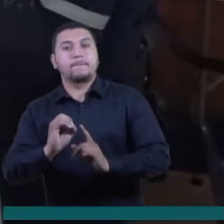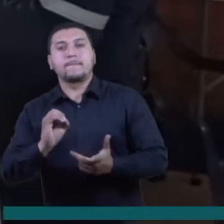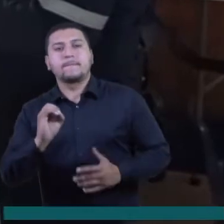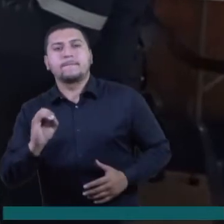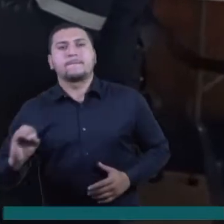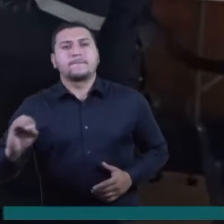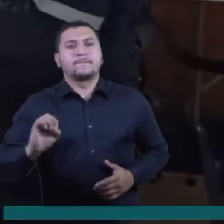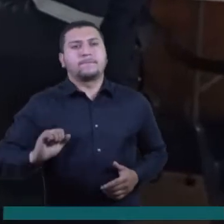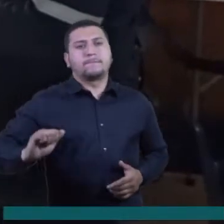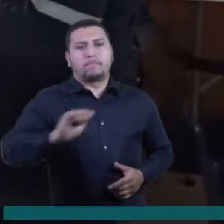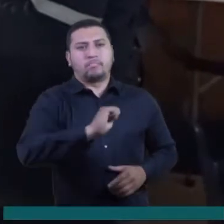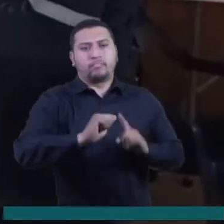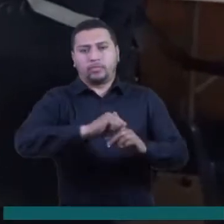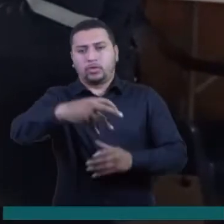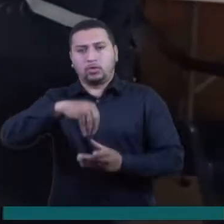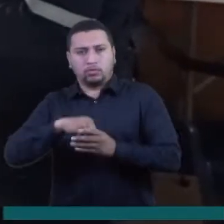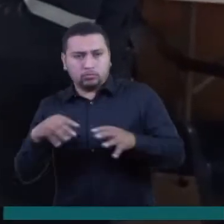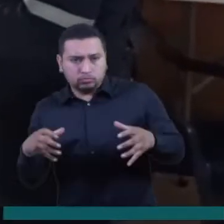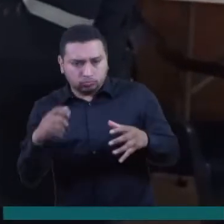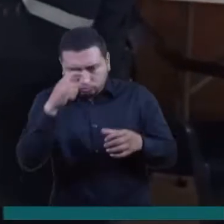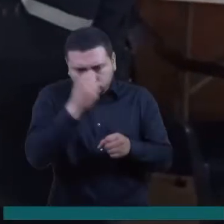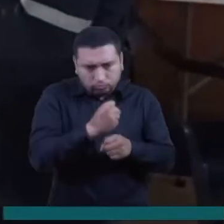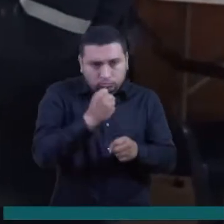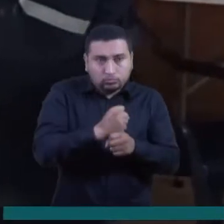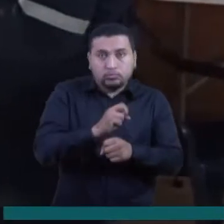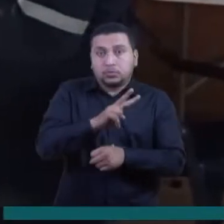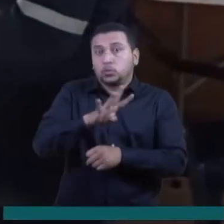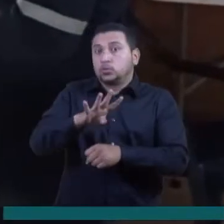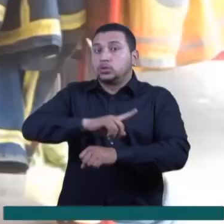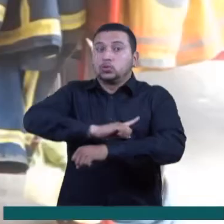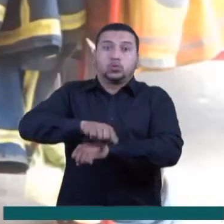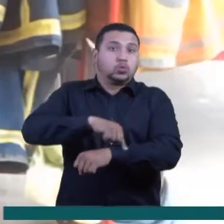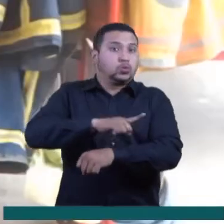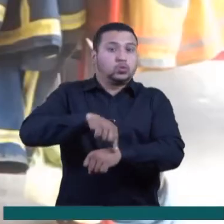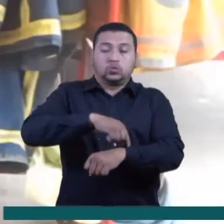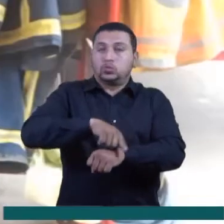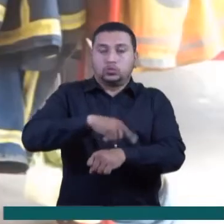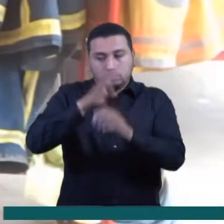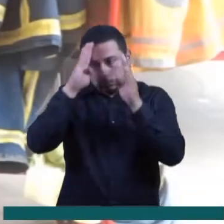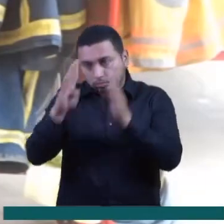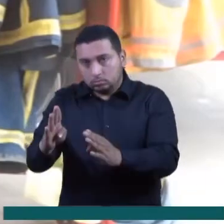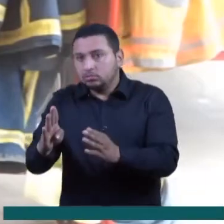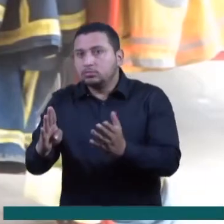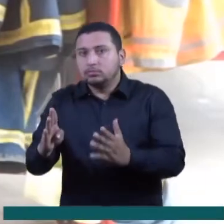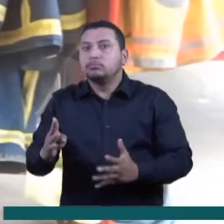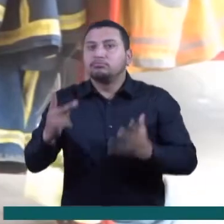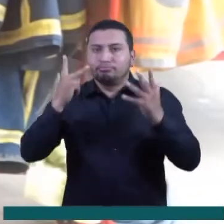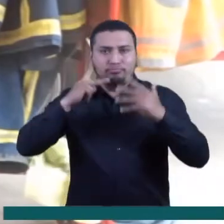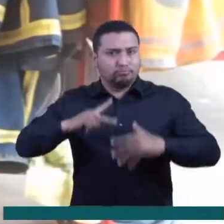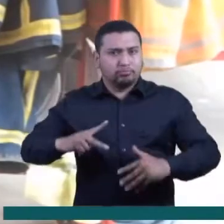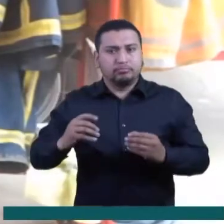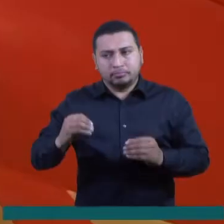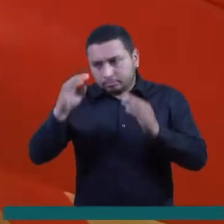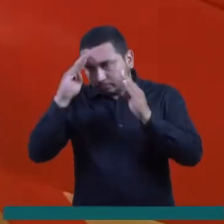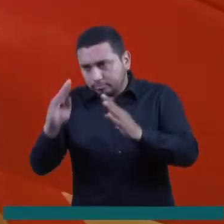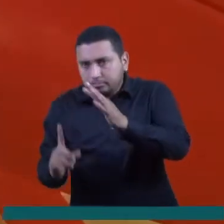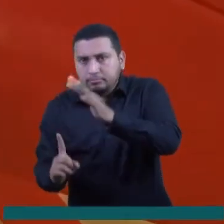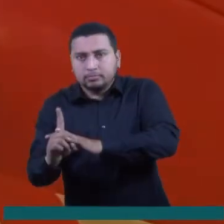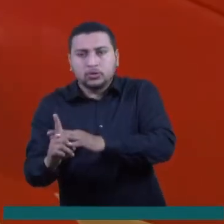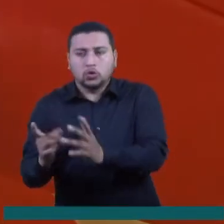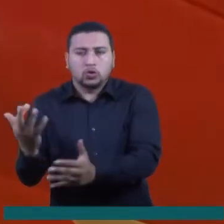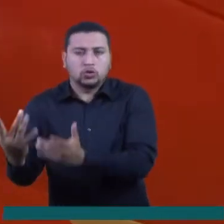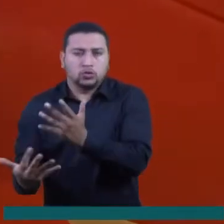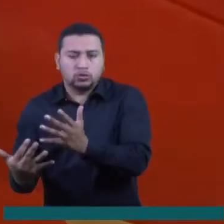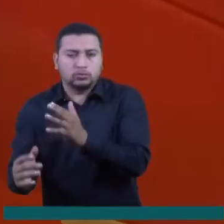200 hombres y mujeres que integran el Cuerpo de Bomberos están disponibles las 24 horas del día y los 7 días de la semana para atender todo tipo de eventuales